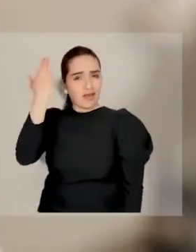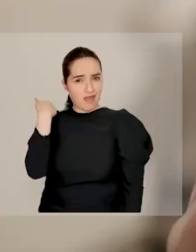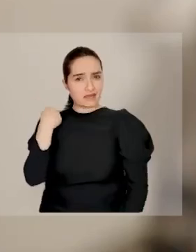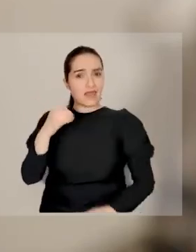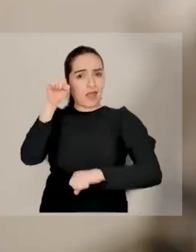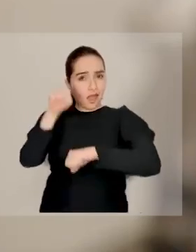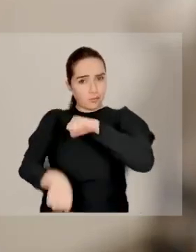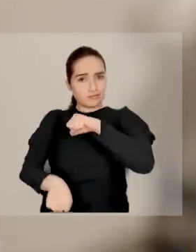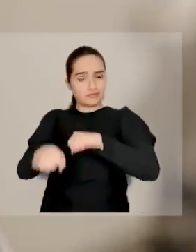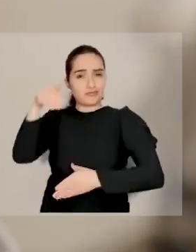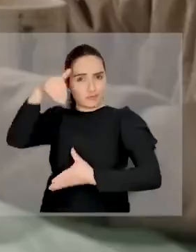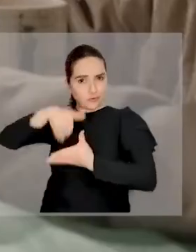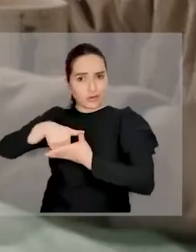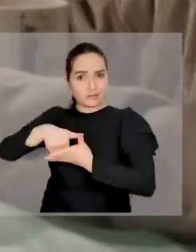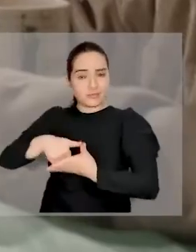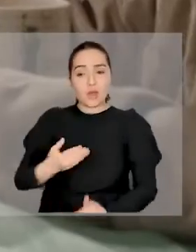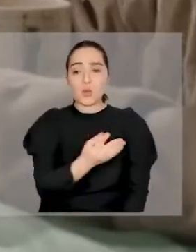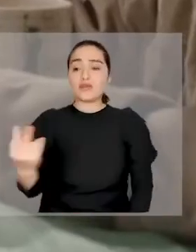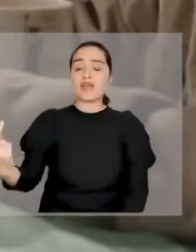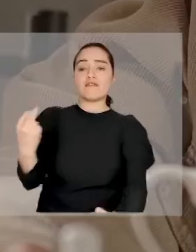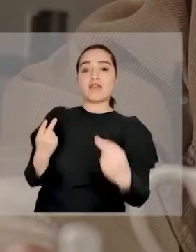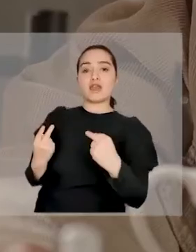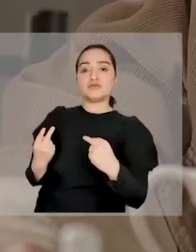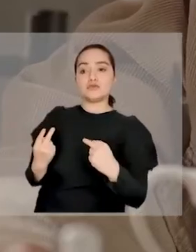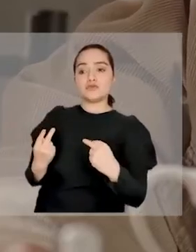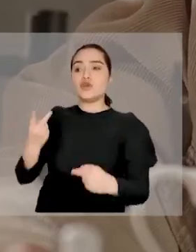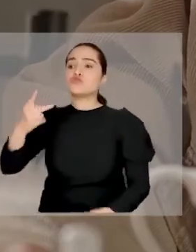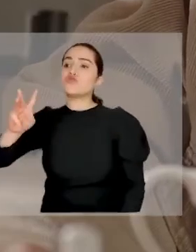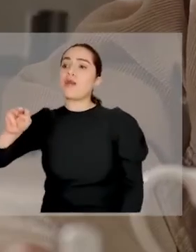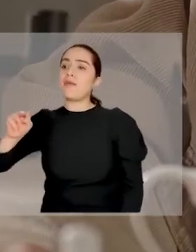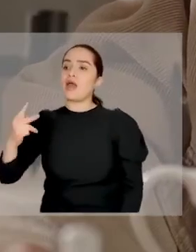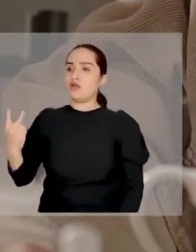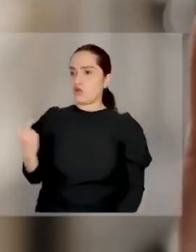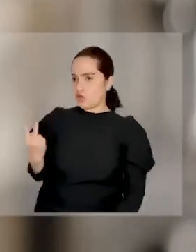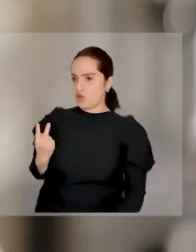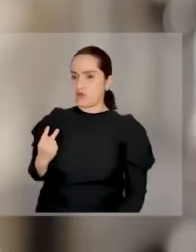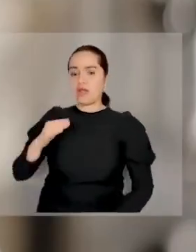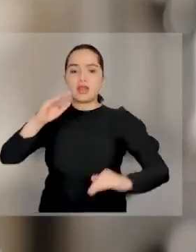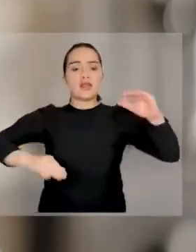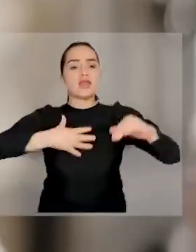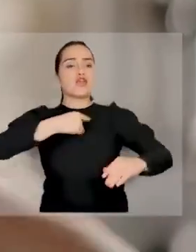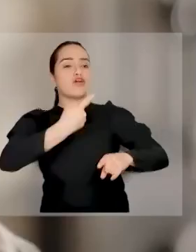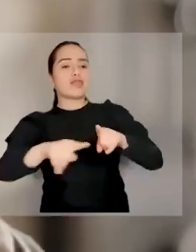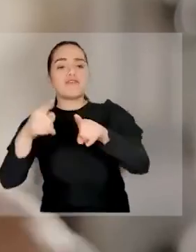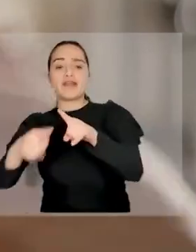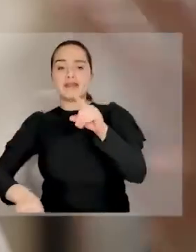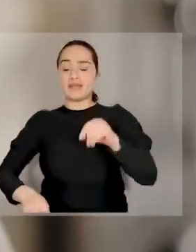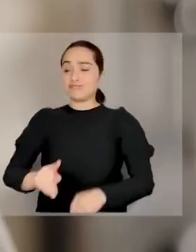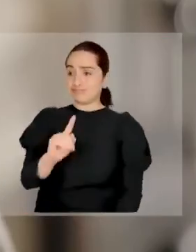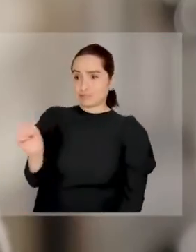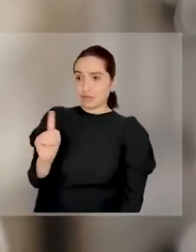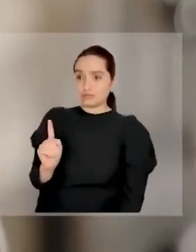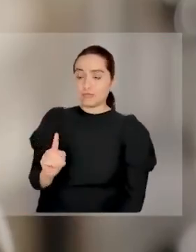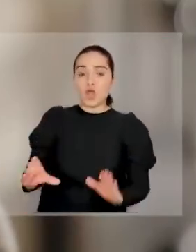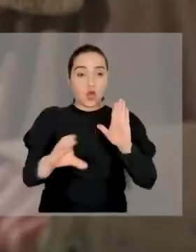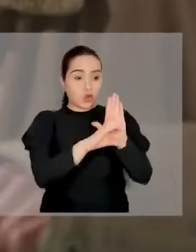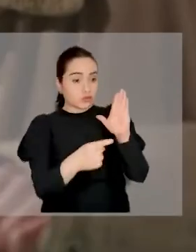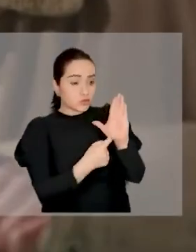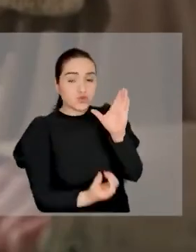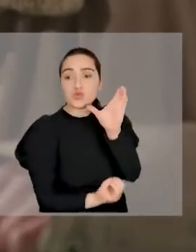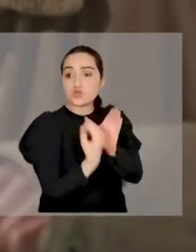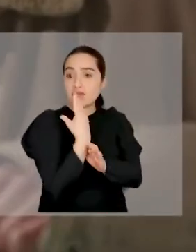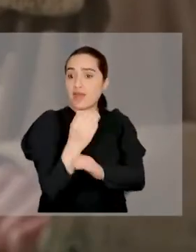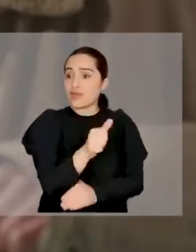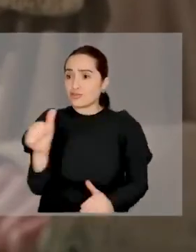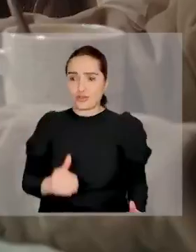generación en ir a la universidad. ¿Todos votamos a prueba de entrar acá o no? ¿Alguna vez vieron a su mamá y a mí hacer alguna diferencia entre ustedes?